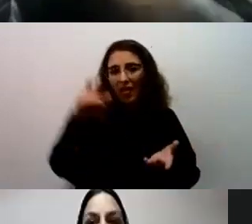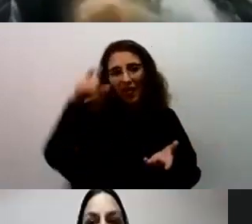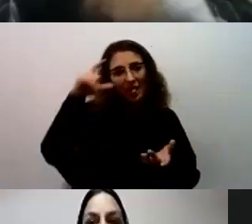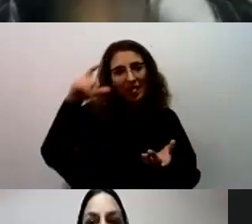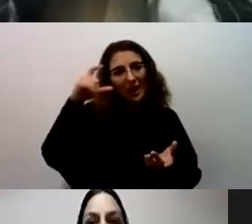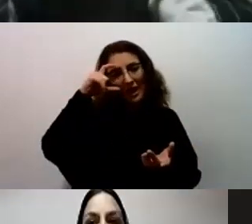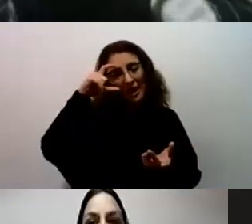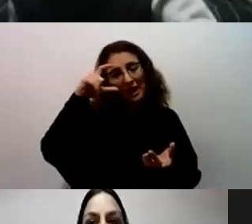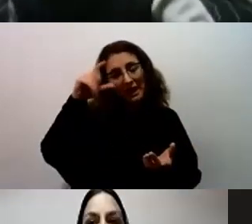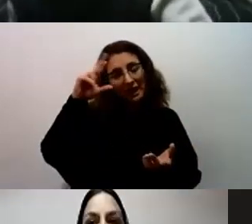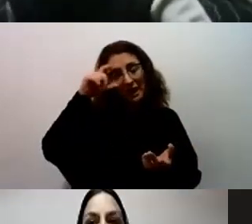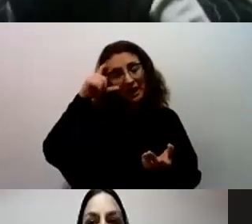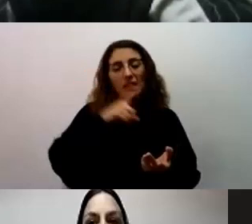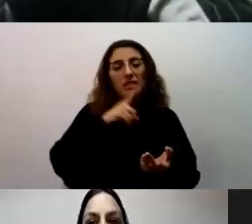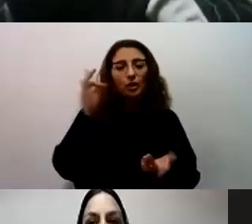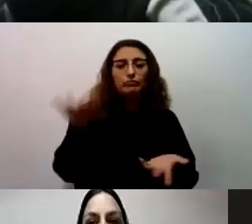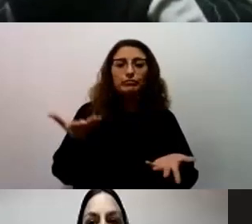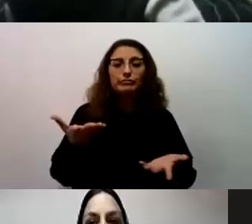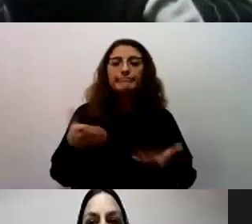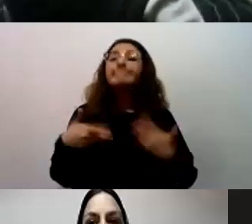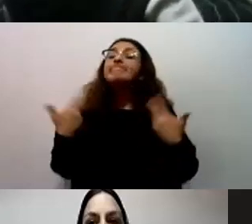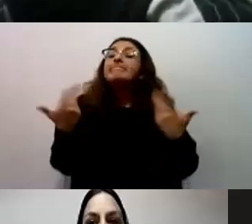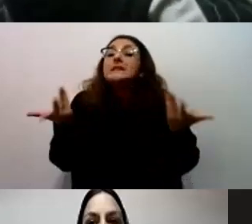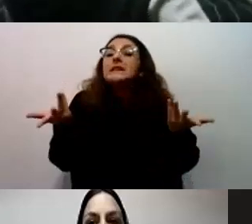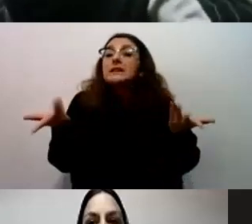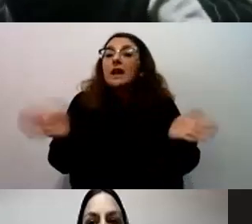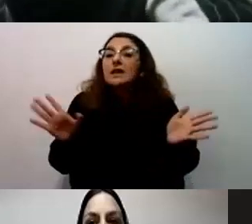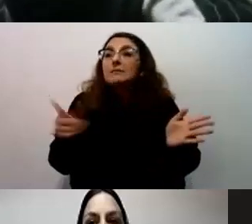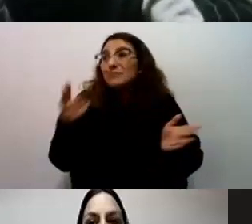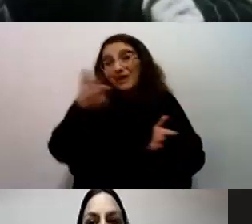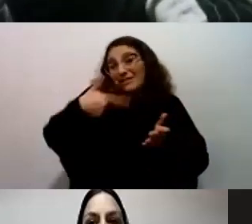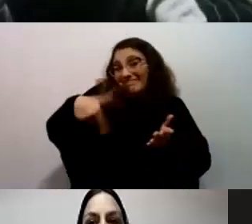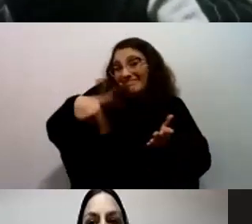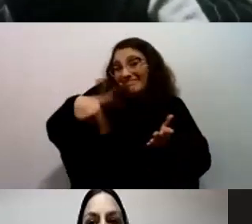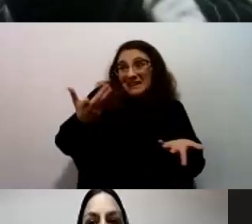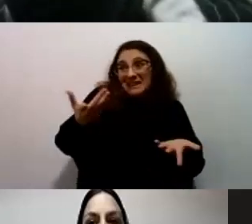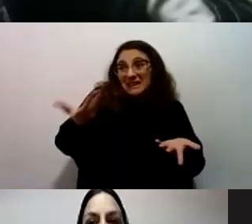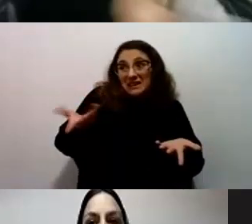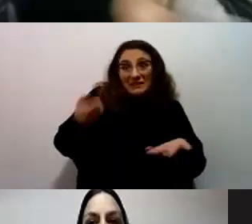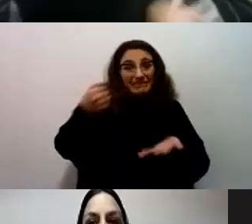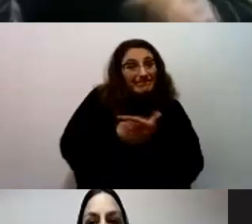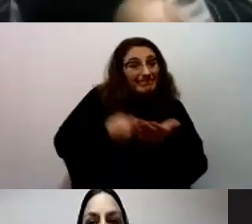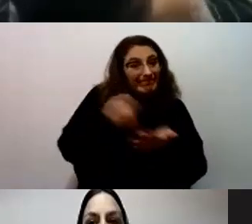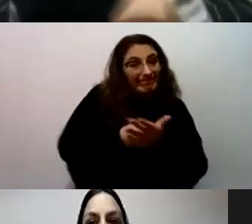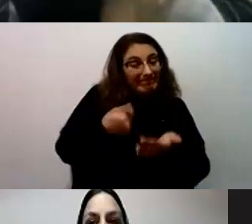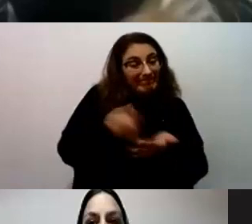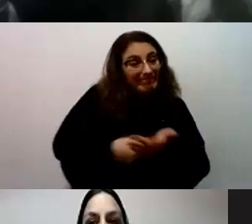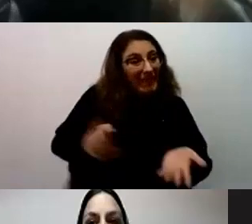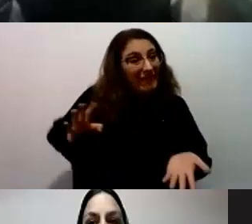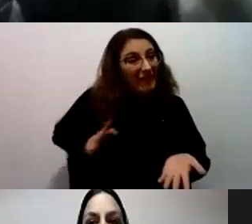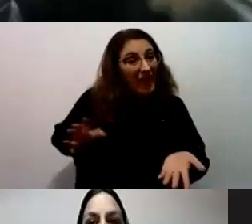Bueno, quizás porque nosotros no hemos hecho todo lo necesario para poder eliminarlo.